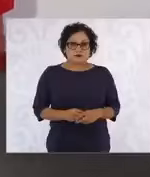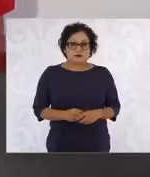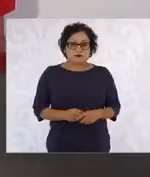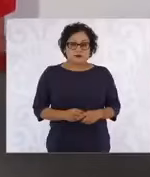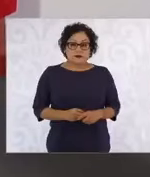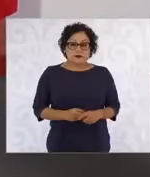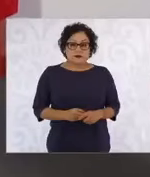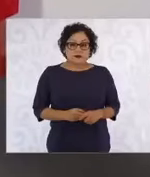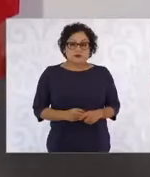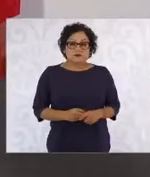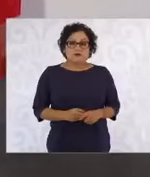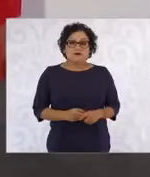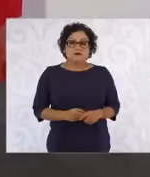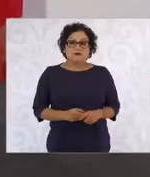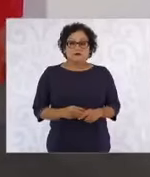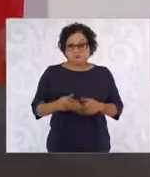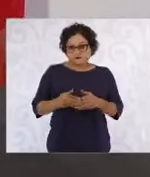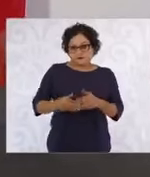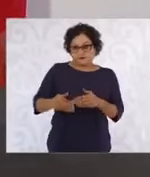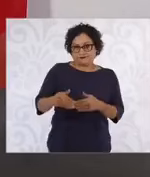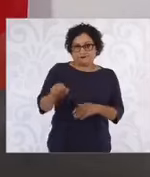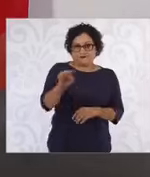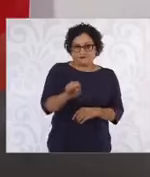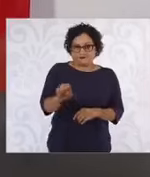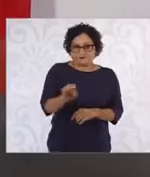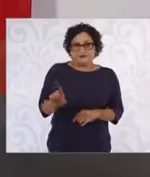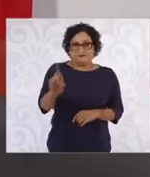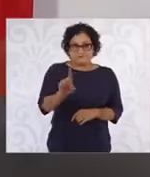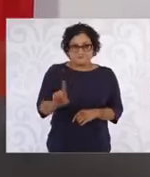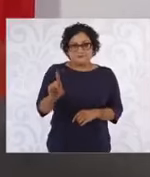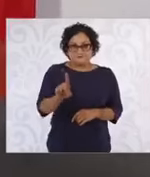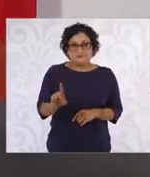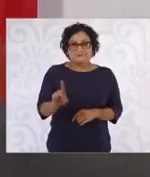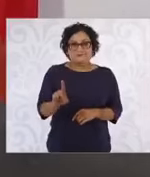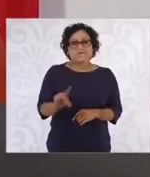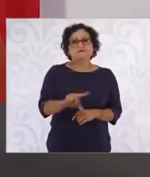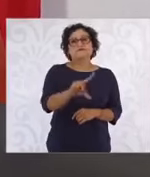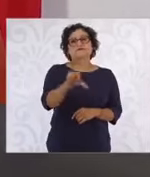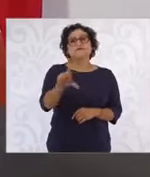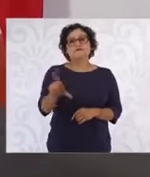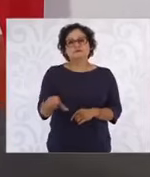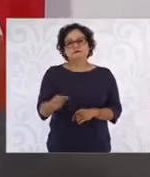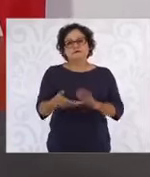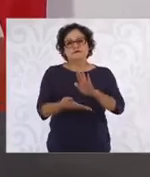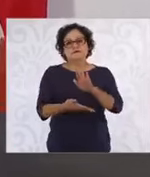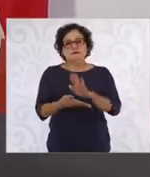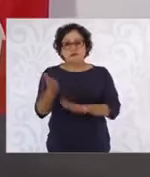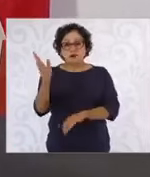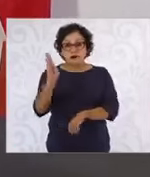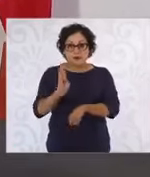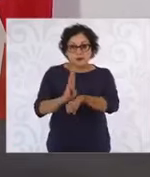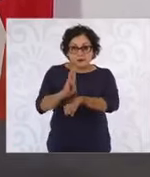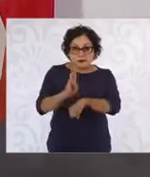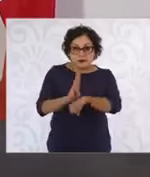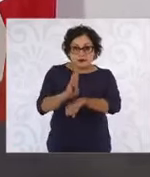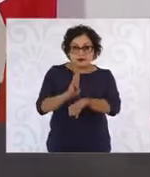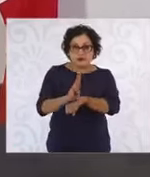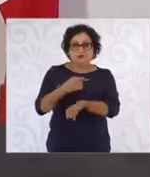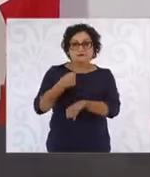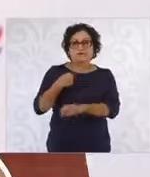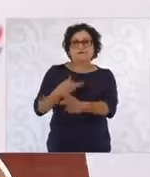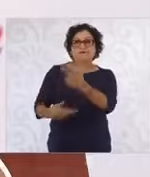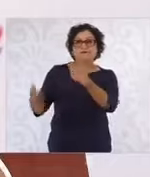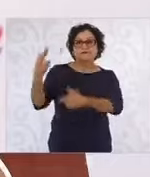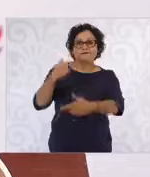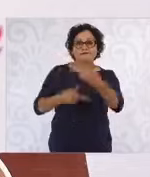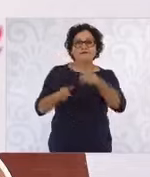vamos, bueno, viene el fin de semana y luego, como vamos a Brasil, pues entonces regresaré hasta el